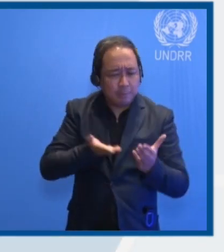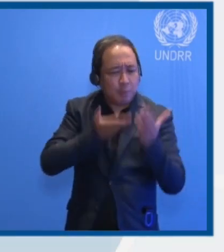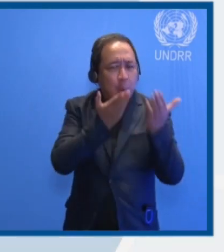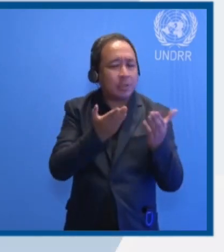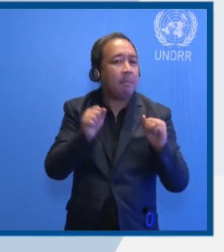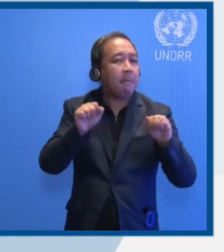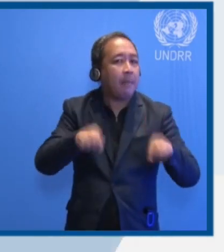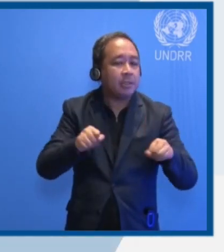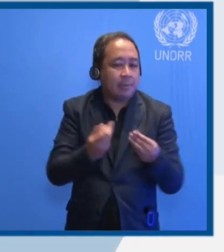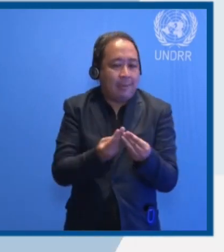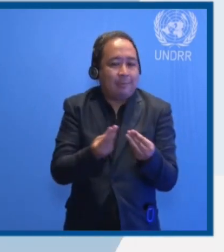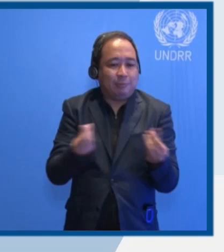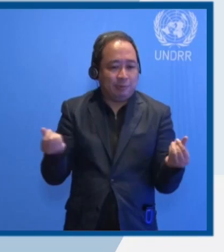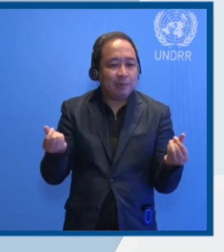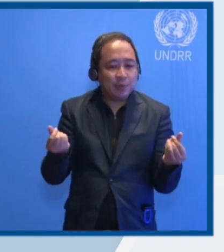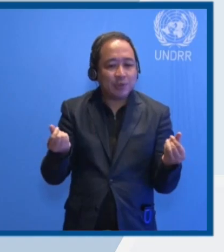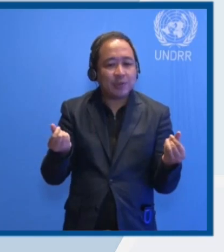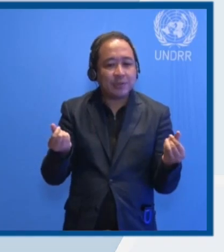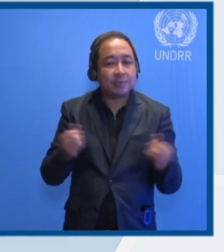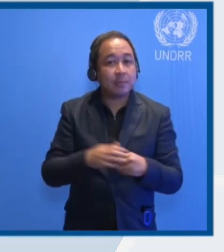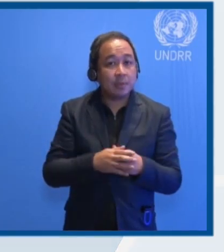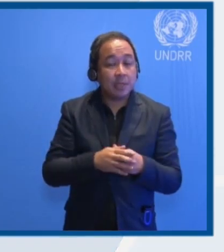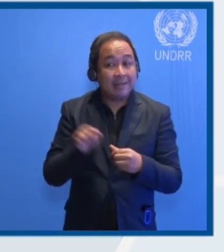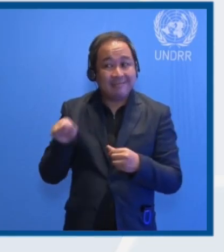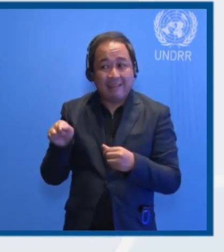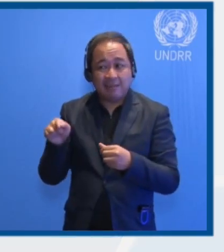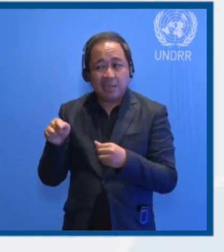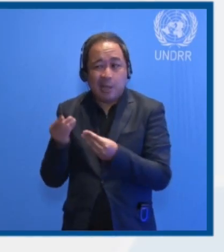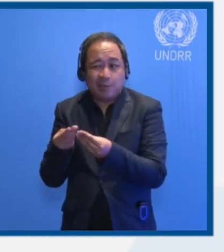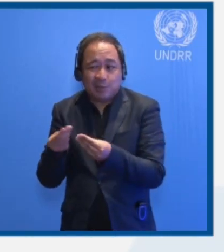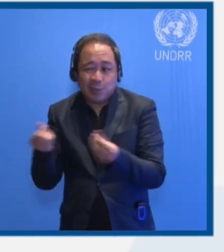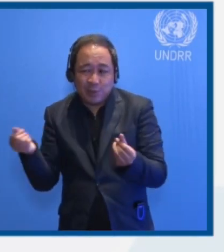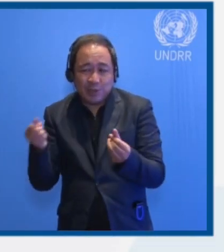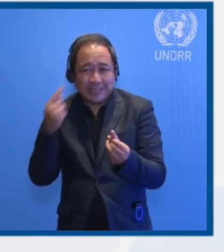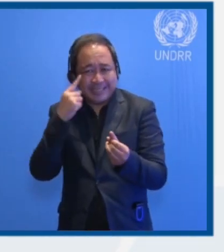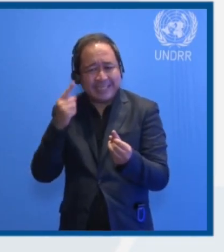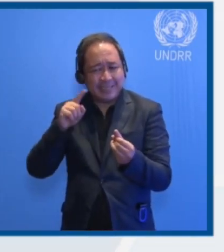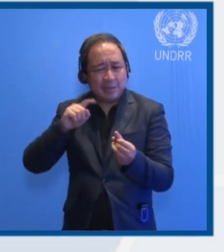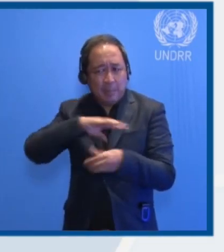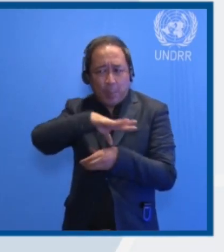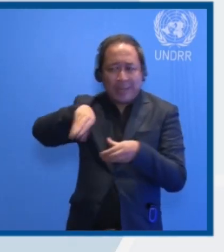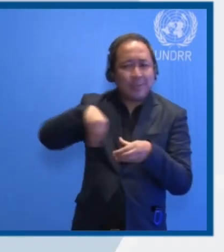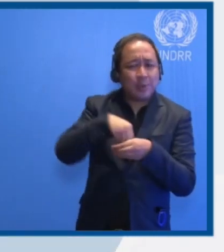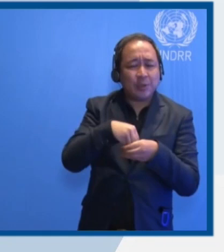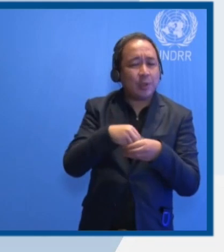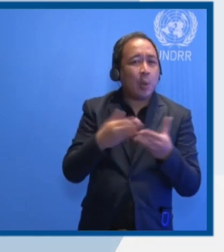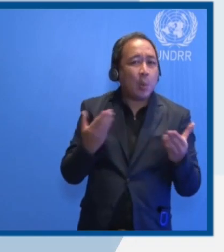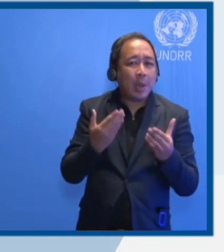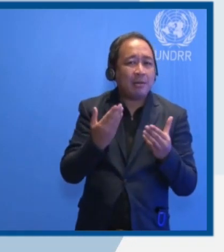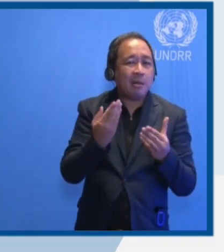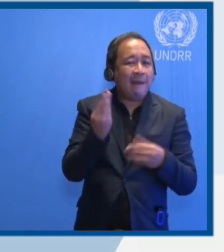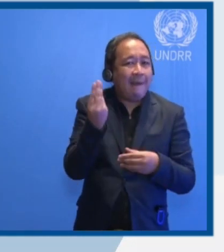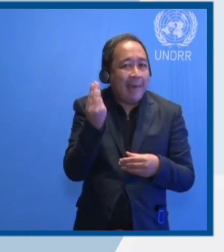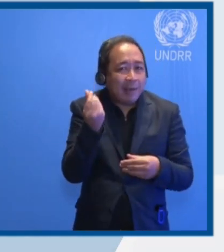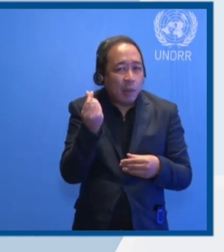ecológicos o sociales o de las capacidades técnicas, operativas o financieras de quienes lo implementan. Es decir, hay metodologías que son muy exigentes